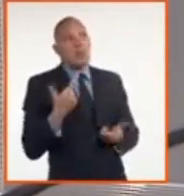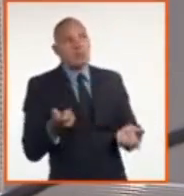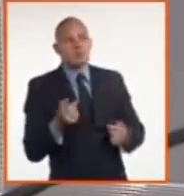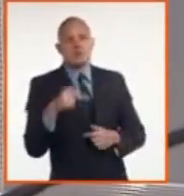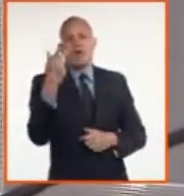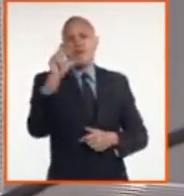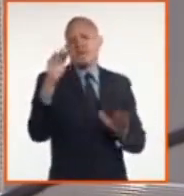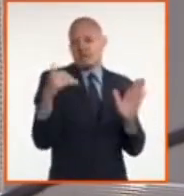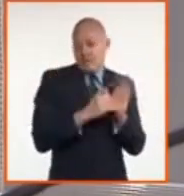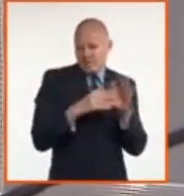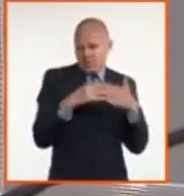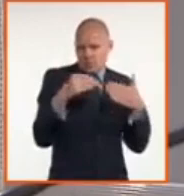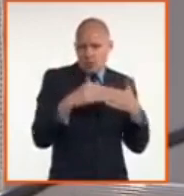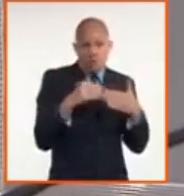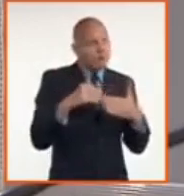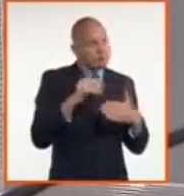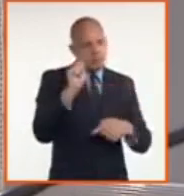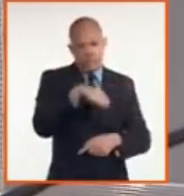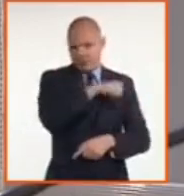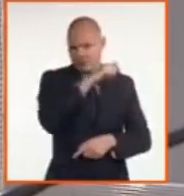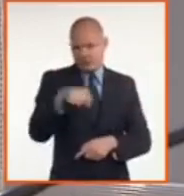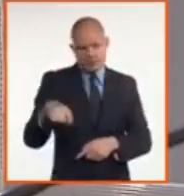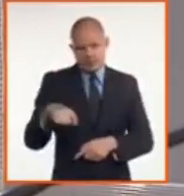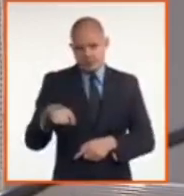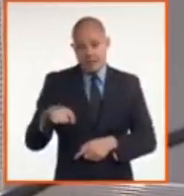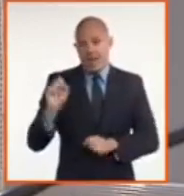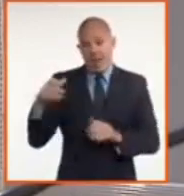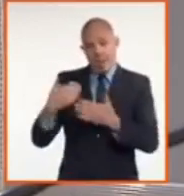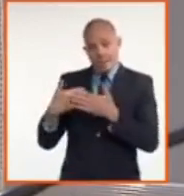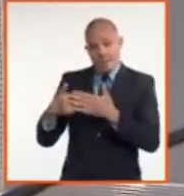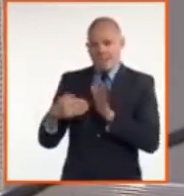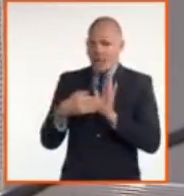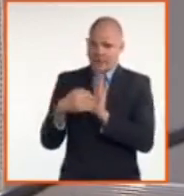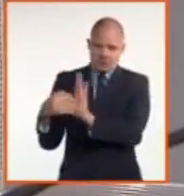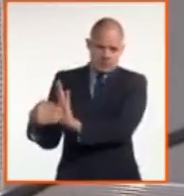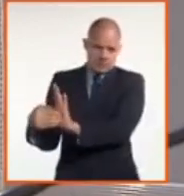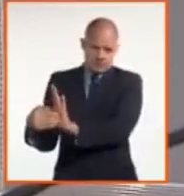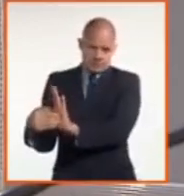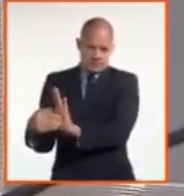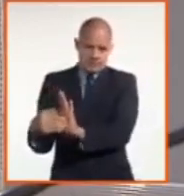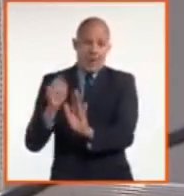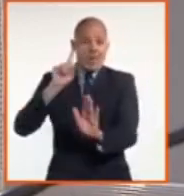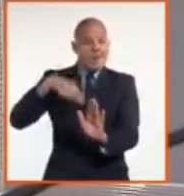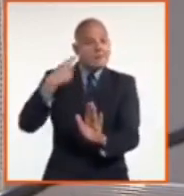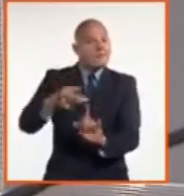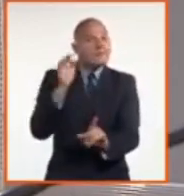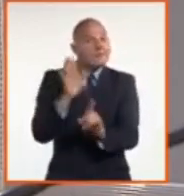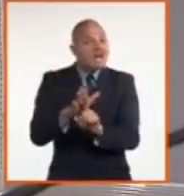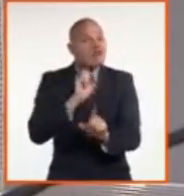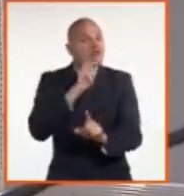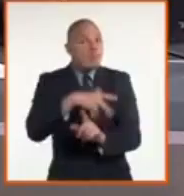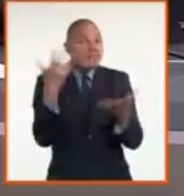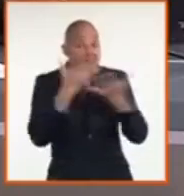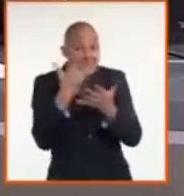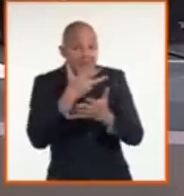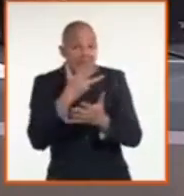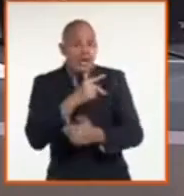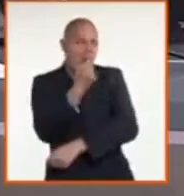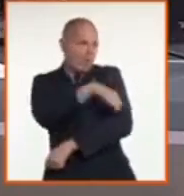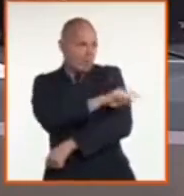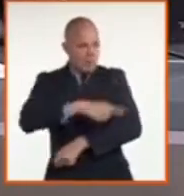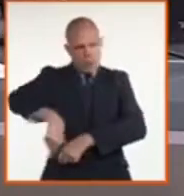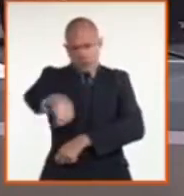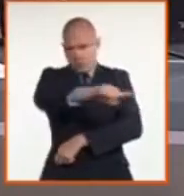moneda se mantiene en las mismas condiciones que fueron aprobados y como se ha desarrollado durante estos 18 o 19 días que está en la batería mañana lo